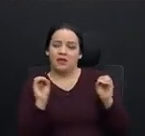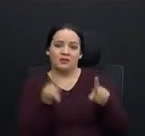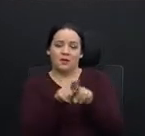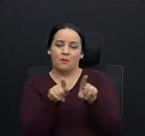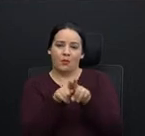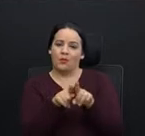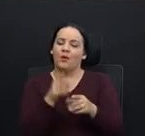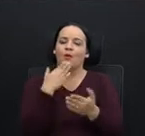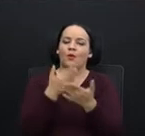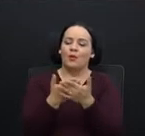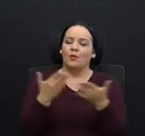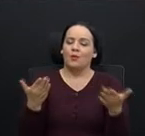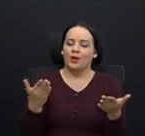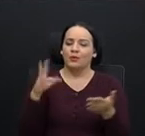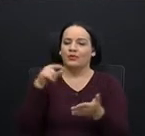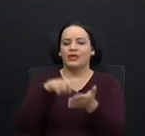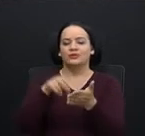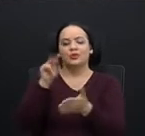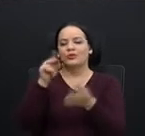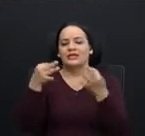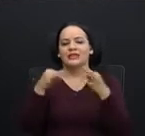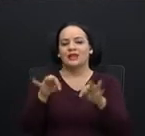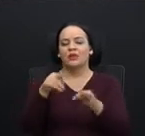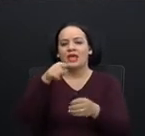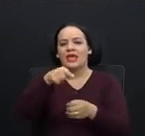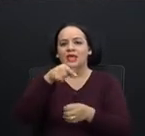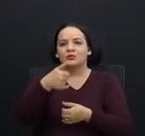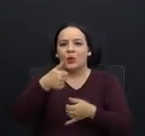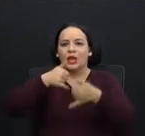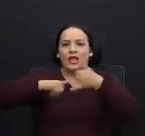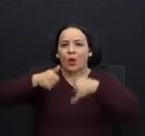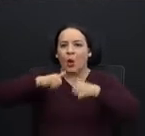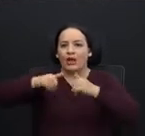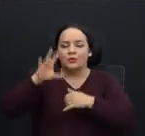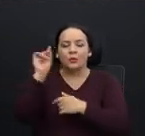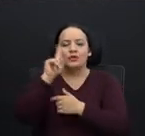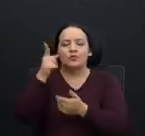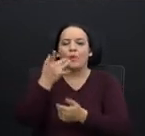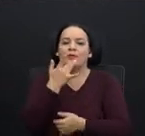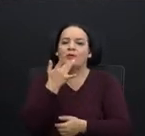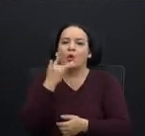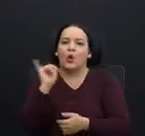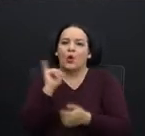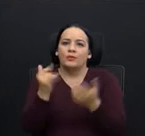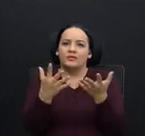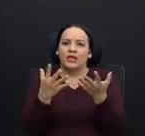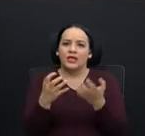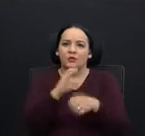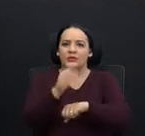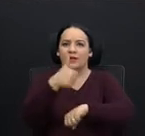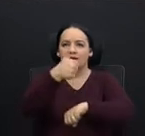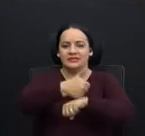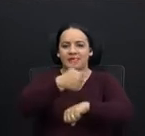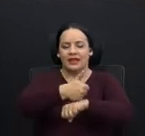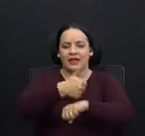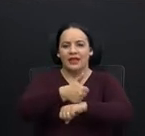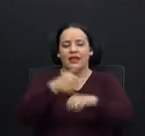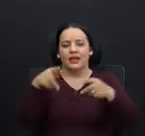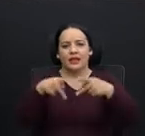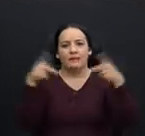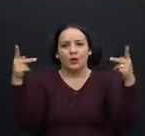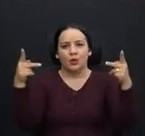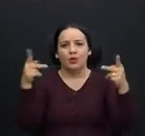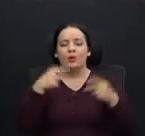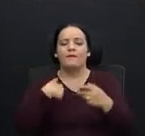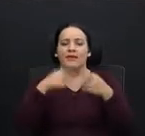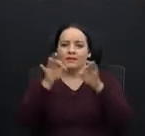trata. Se trata de que esos licores no son un privilegio como se quiso establecer en esa nota, y me parece importante aclararla.